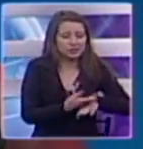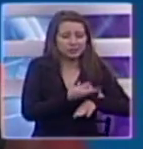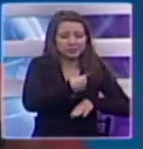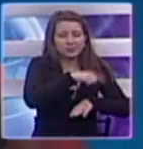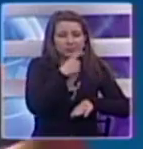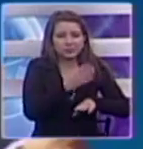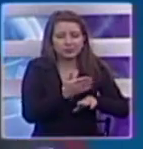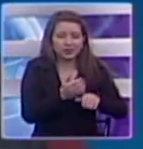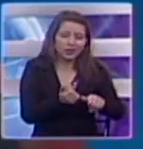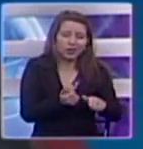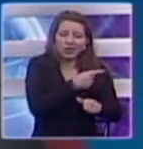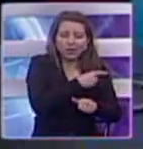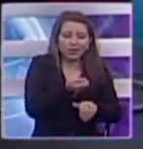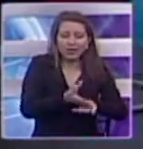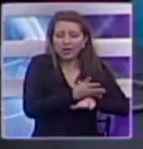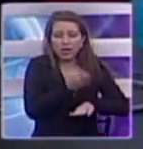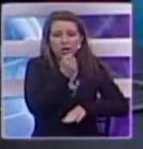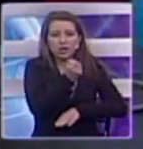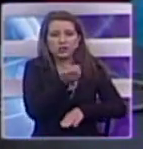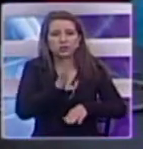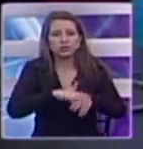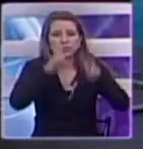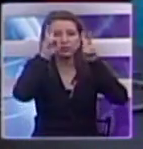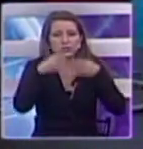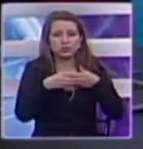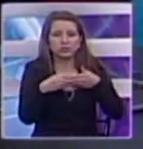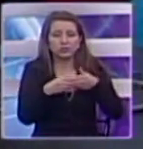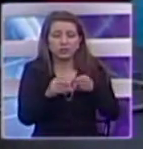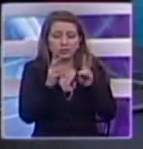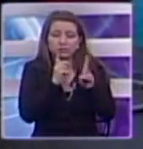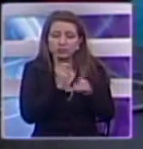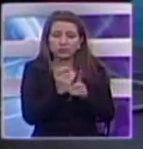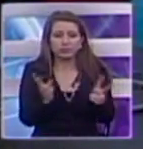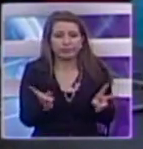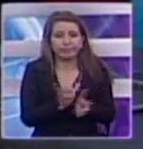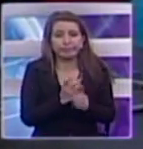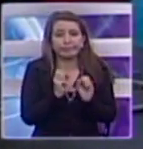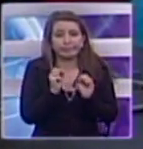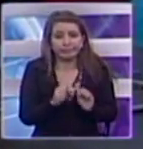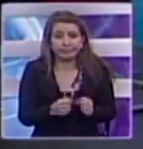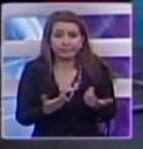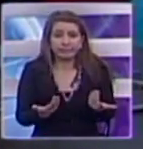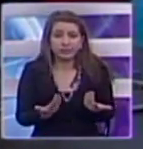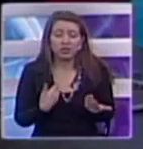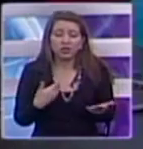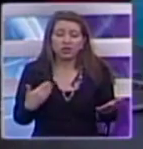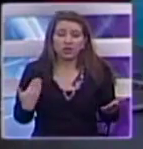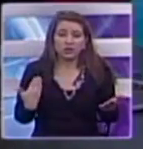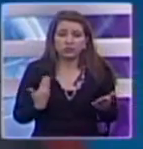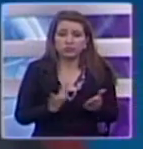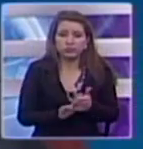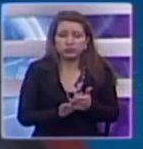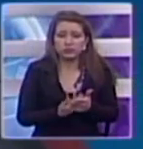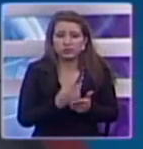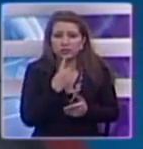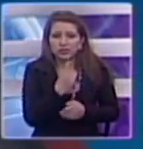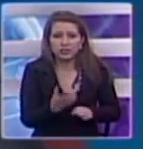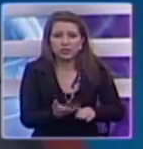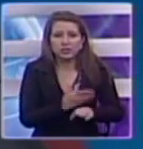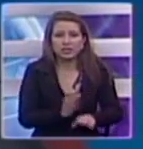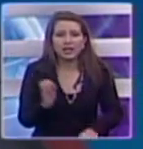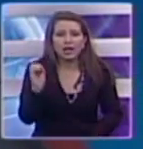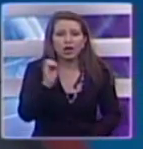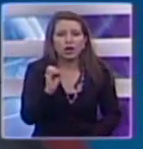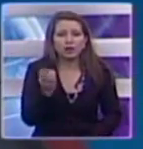me precedió en la entrevista, de la dolarización probablemente. Y esto se venía anunciando desde octubre del